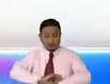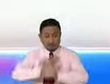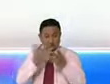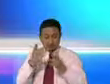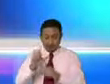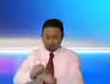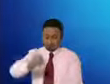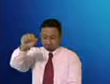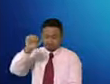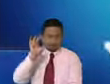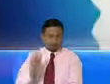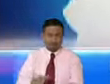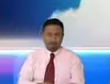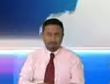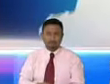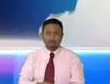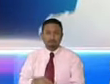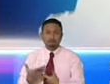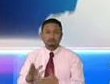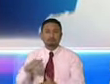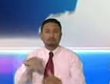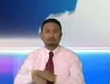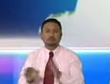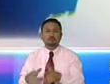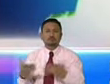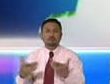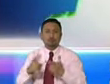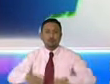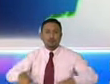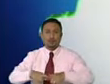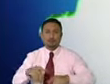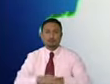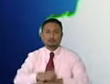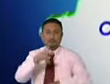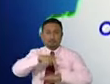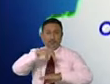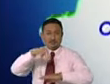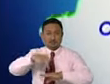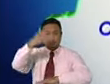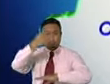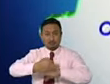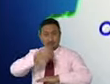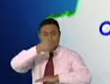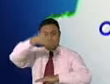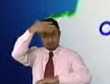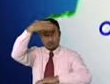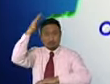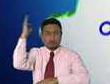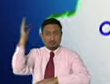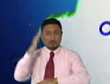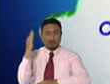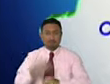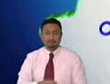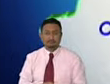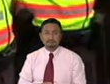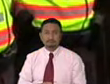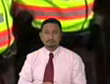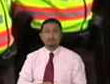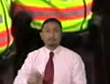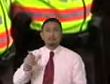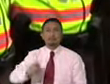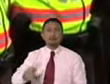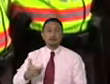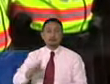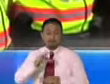frutos. Los allanamientos y detenciones se realizaron en Pichincha, Cotopaxi, Santo Domingo y Tungurahua. Entre los detenidos hay